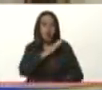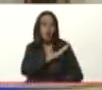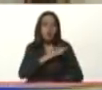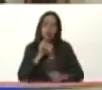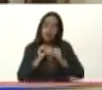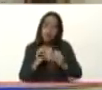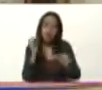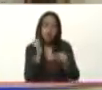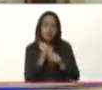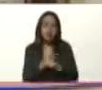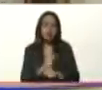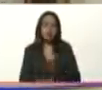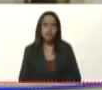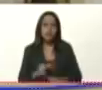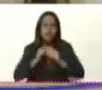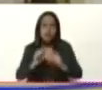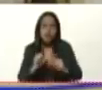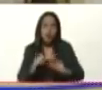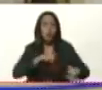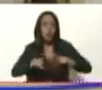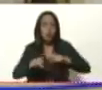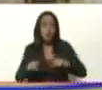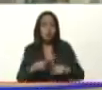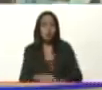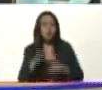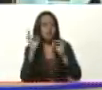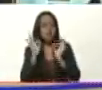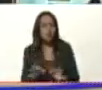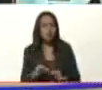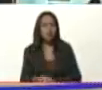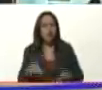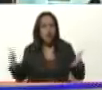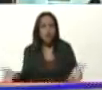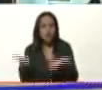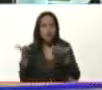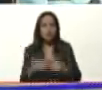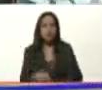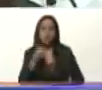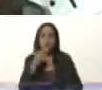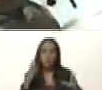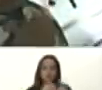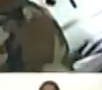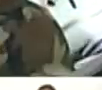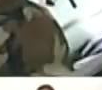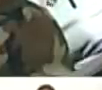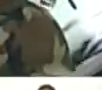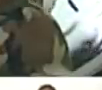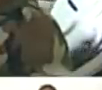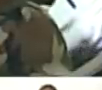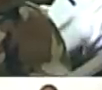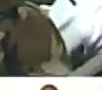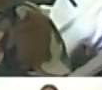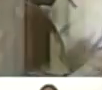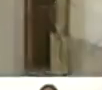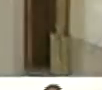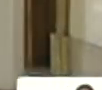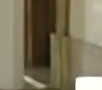trabajo. Seguimos en coordinación y estoy seguro que avanzaremos. Buenas noches a toda Venezuela. Muchas gracias.